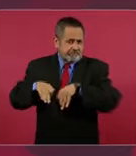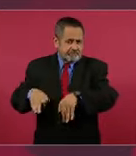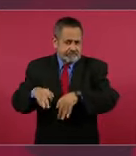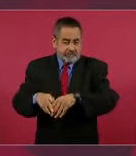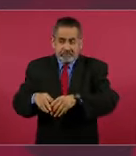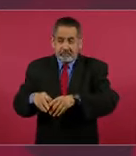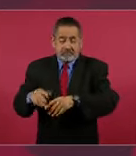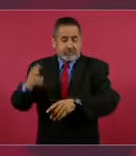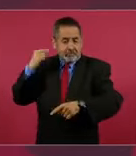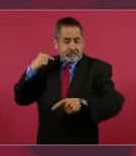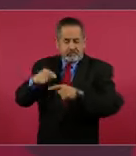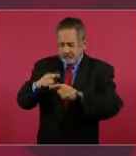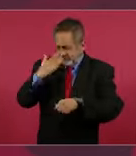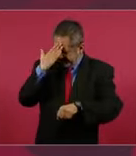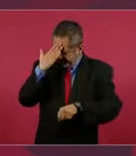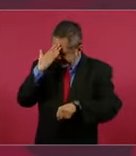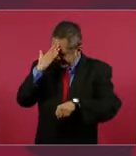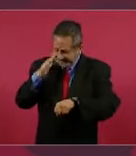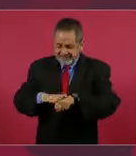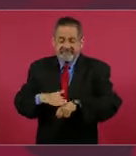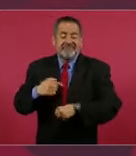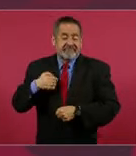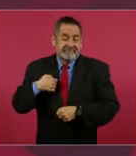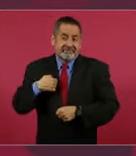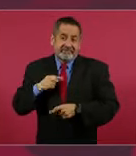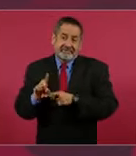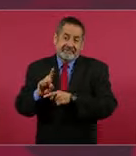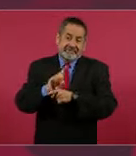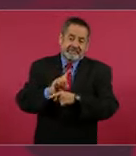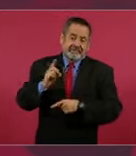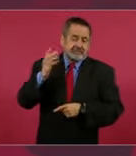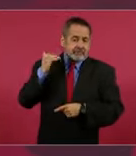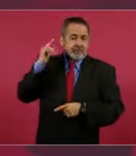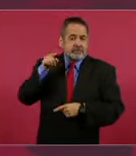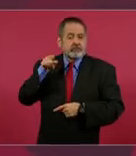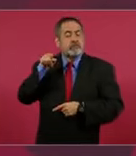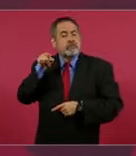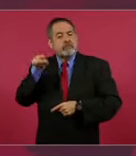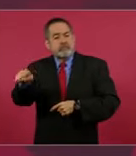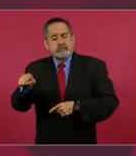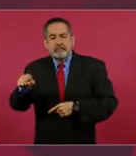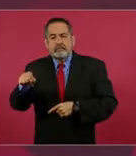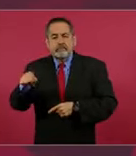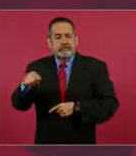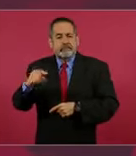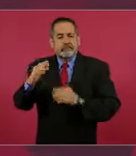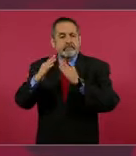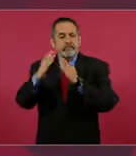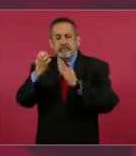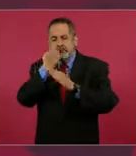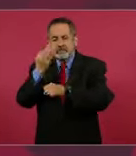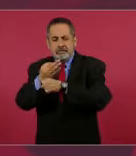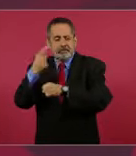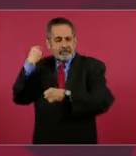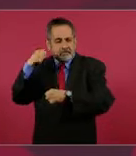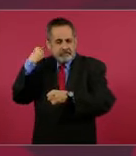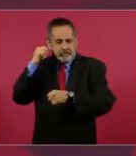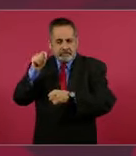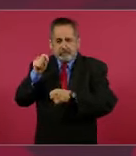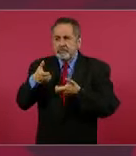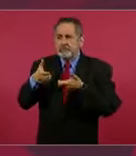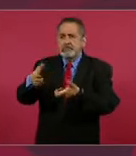Desde entonces no se me va a olvidar que en la casa del estudiante tabasqueño, aquí en la